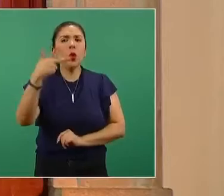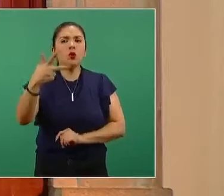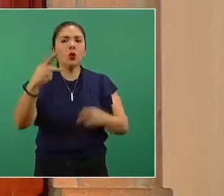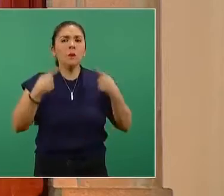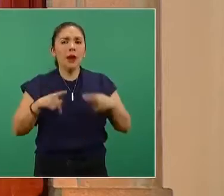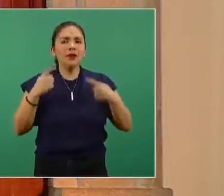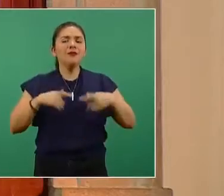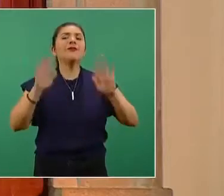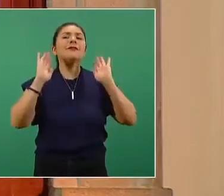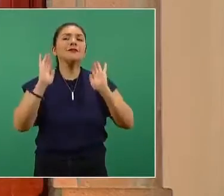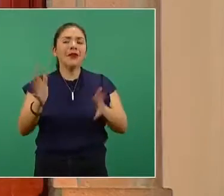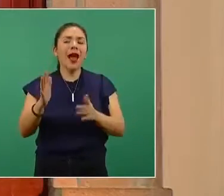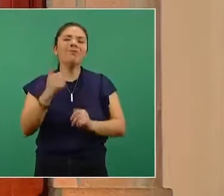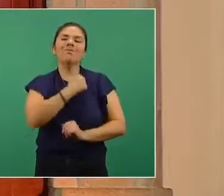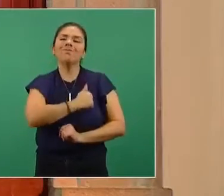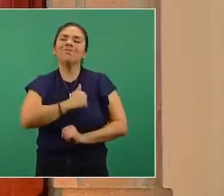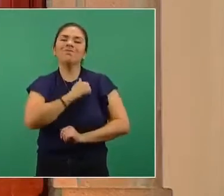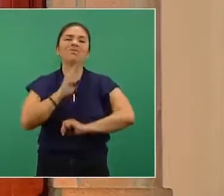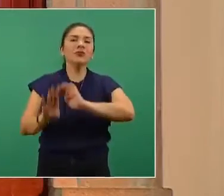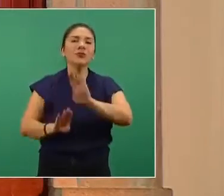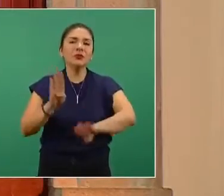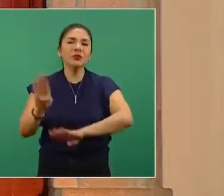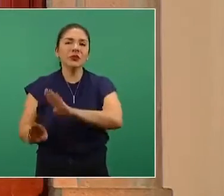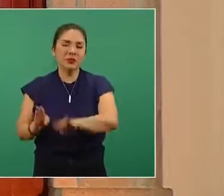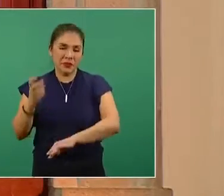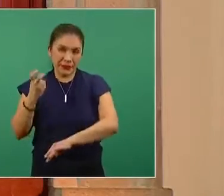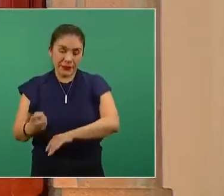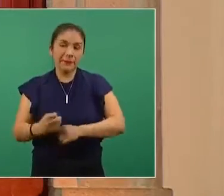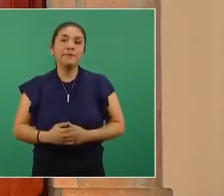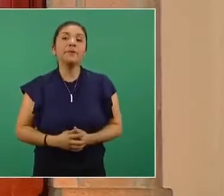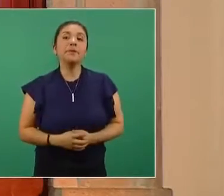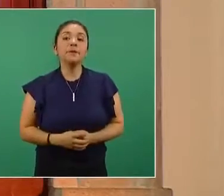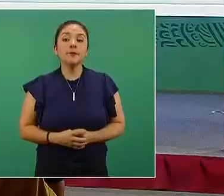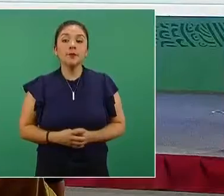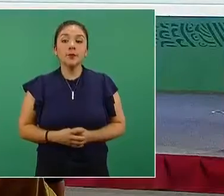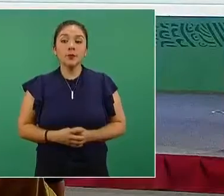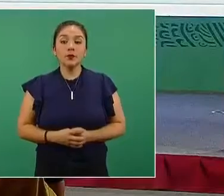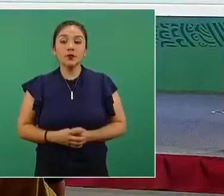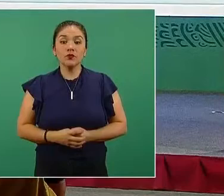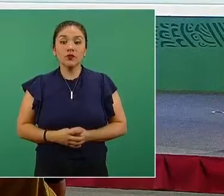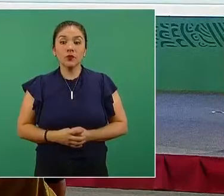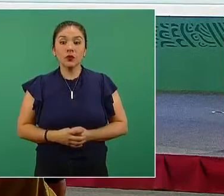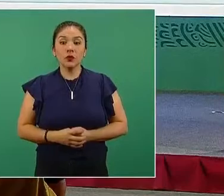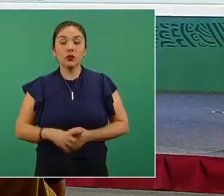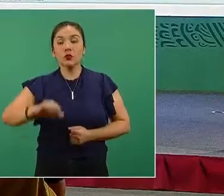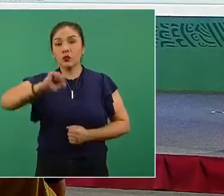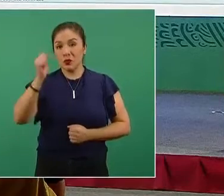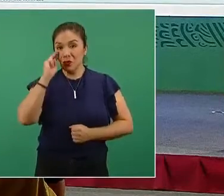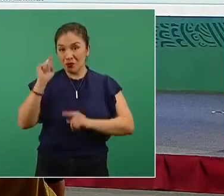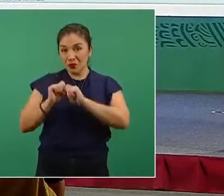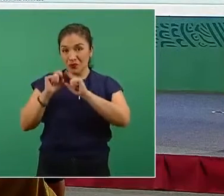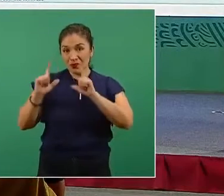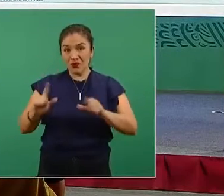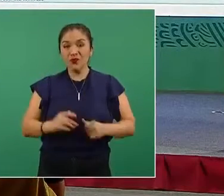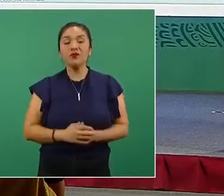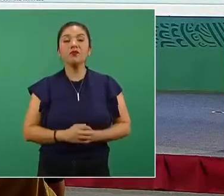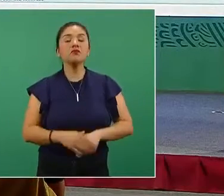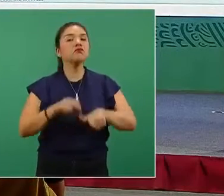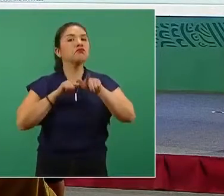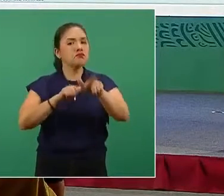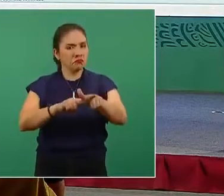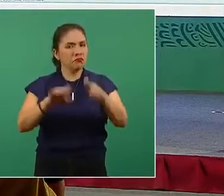195.908 han tenido lamentablemente este desenlace. Si vemos la siguiente diapositiva,